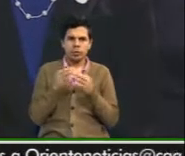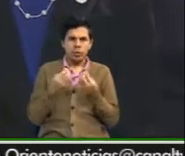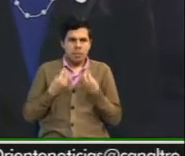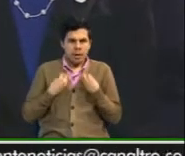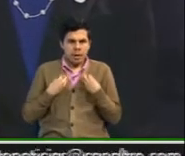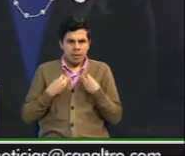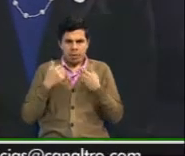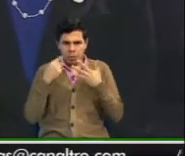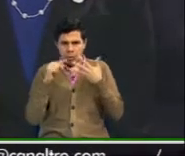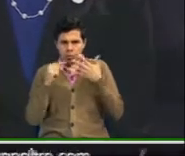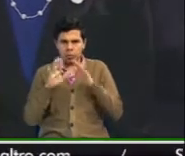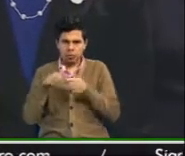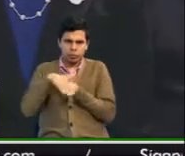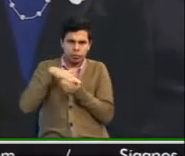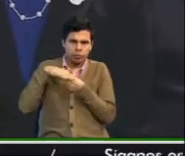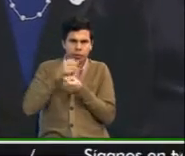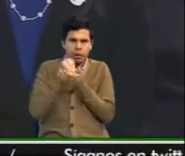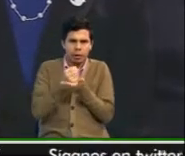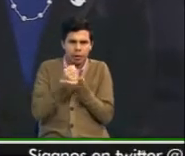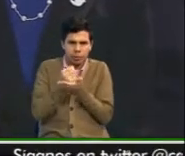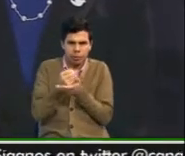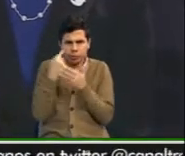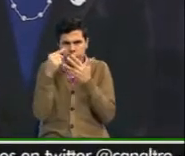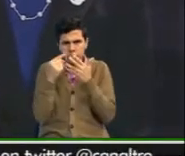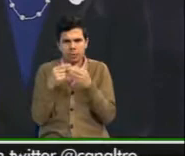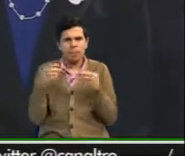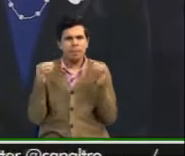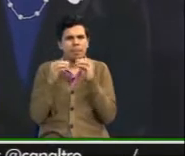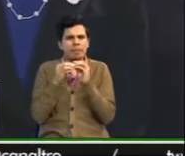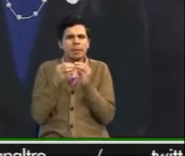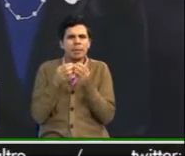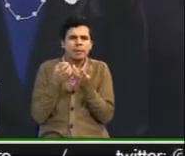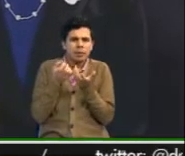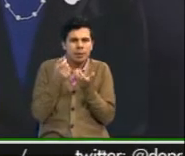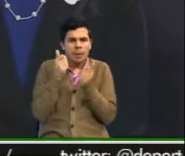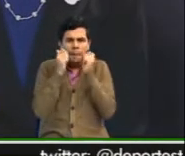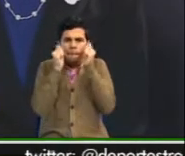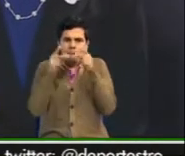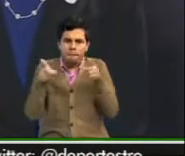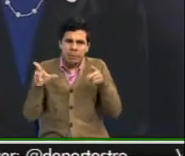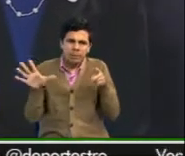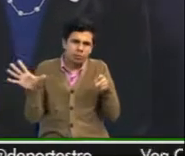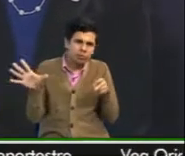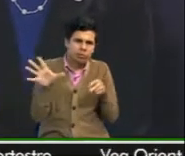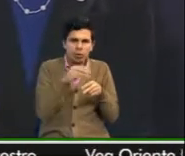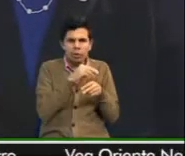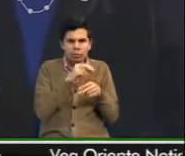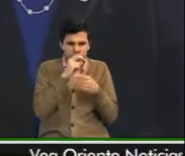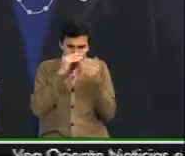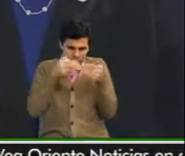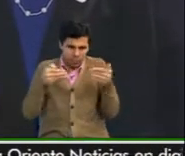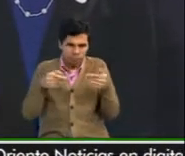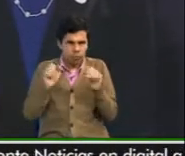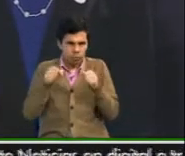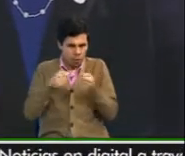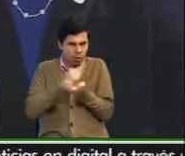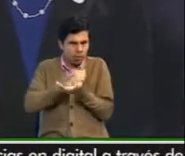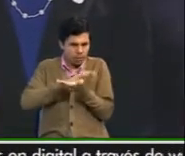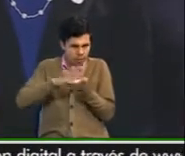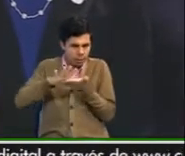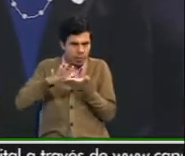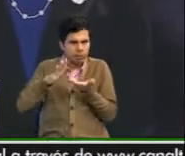mientras definen su situación para que tengan todos los niños colegios gratis